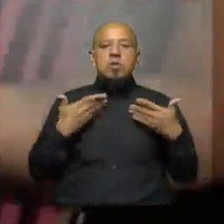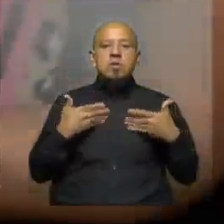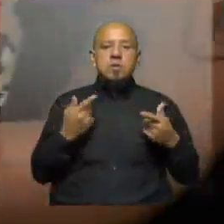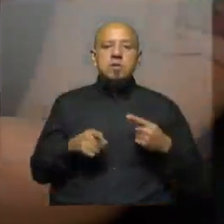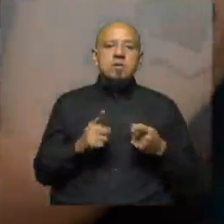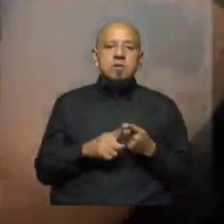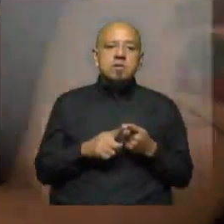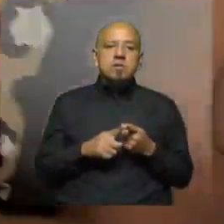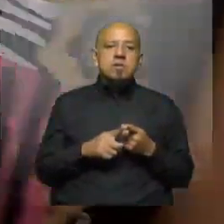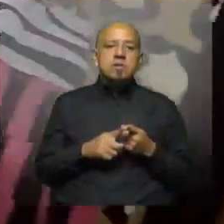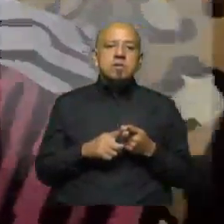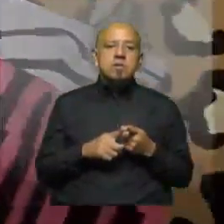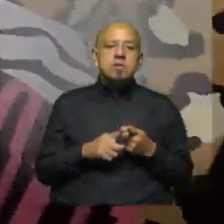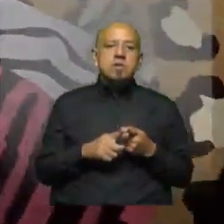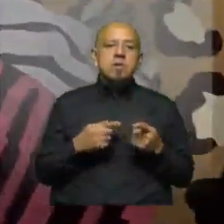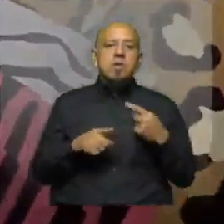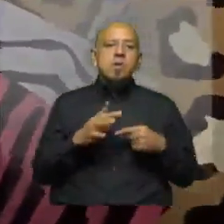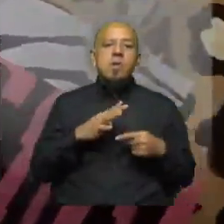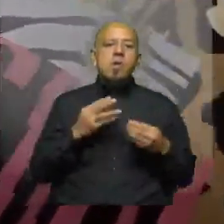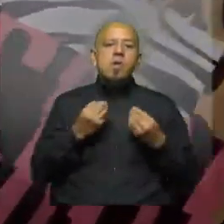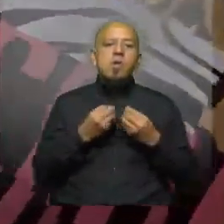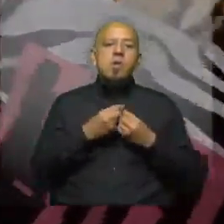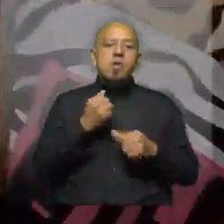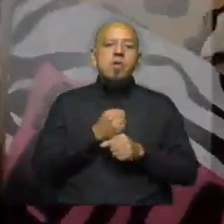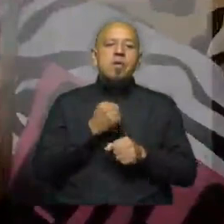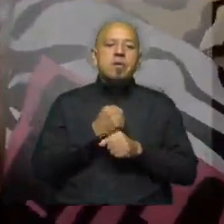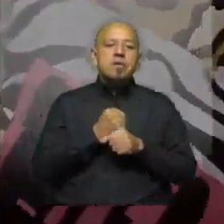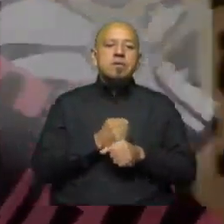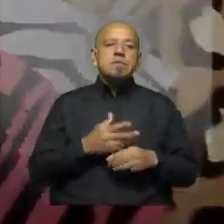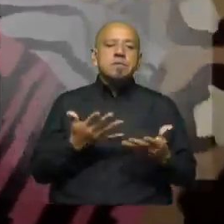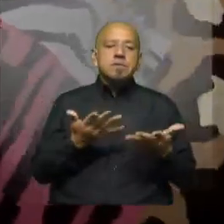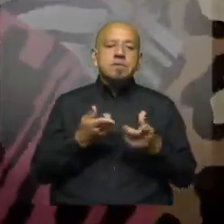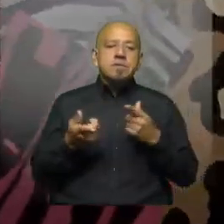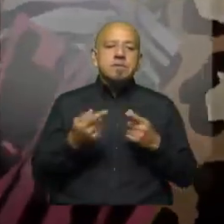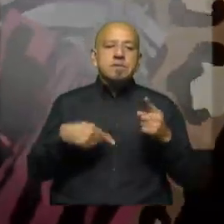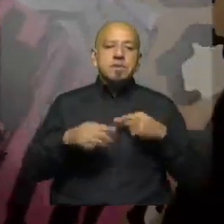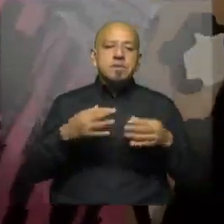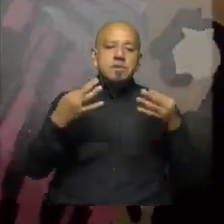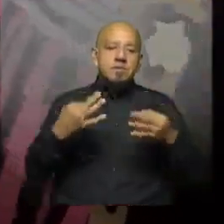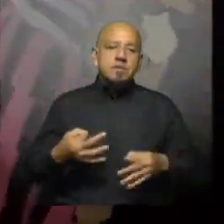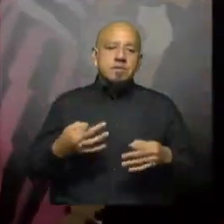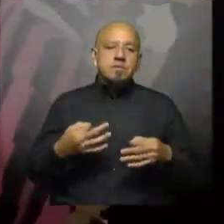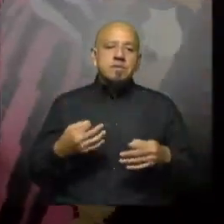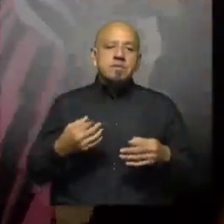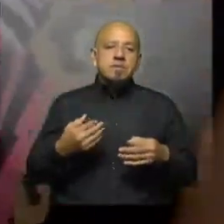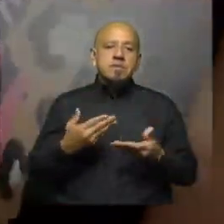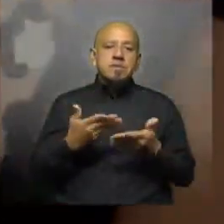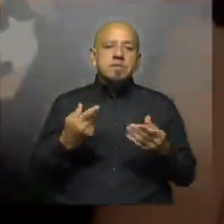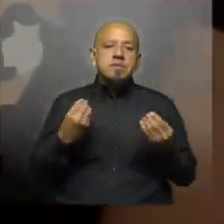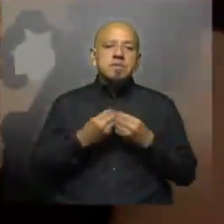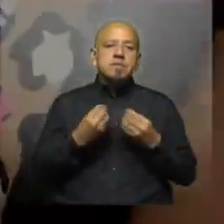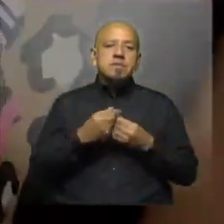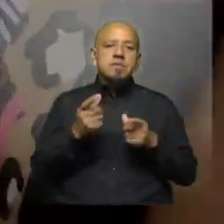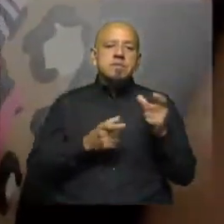contenta. Da mucho trabajo, pero acá está el final, la frutilla de la torta. Aparte de la cantidad de gente que